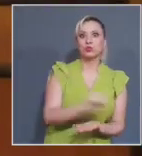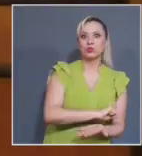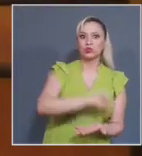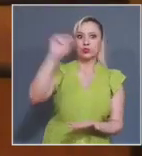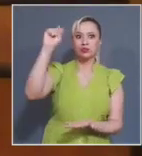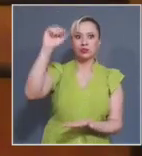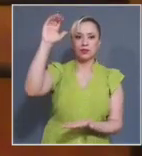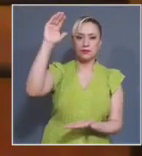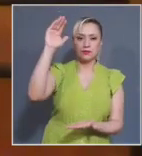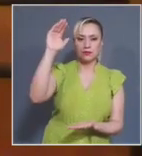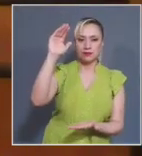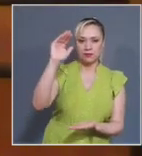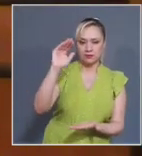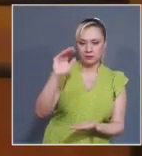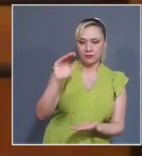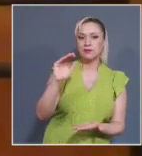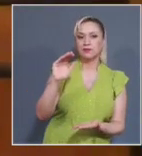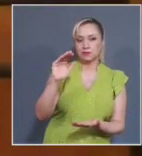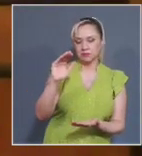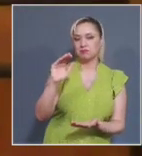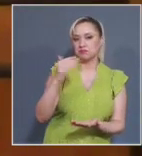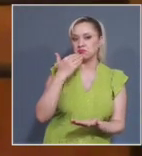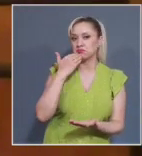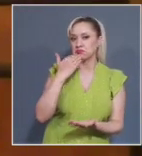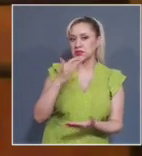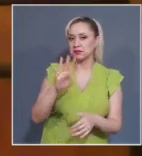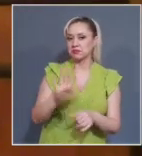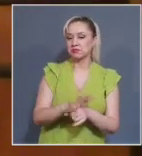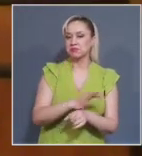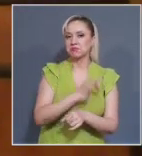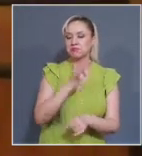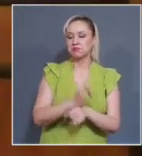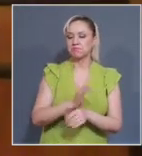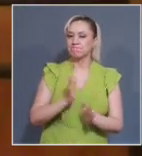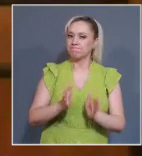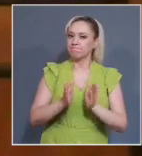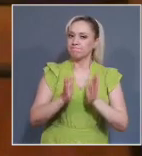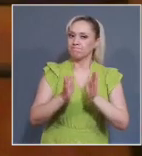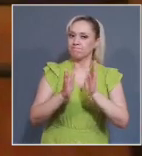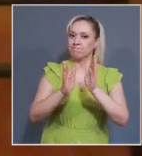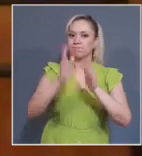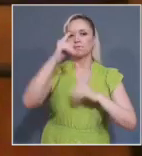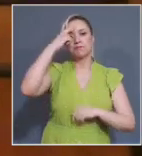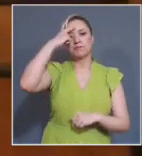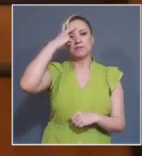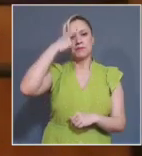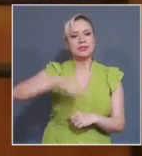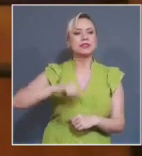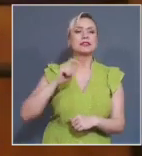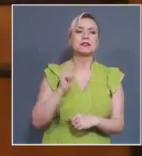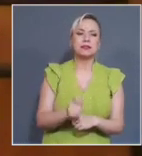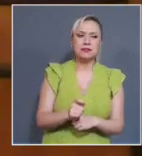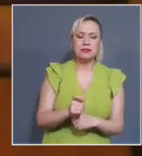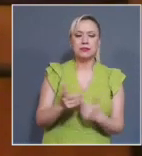una posición sólida para acompañar el proceso de desinflación en el que ya